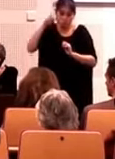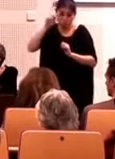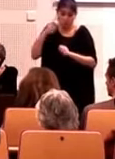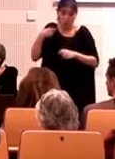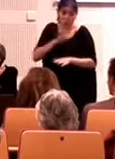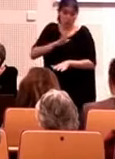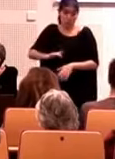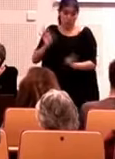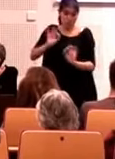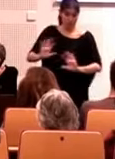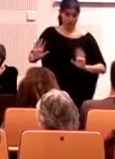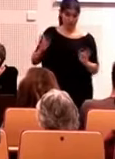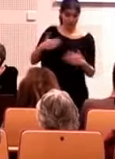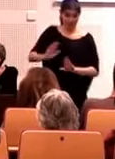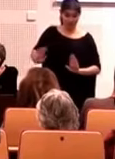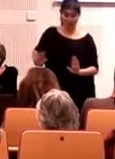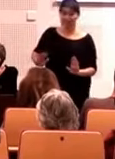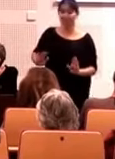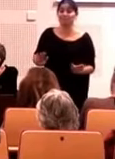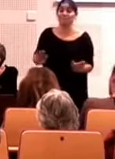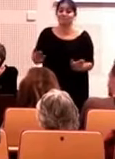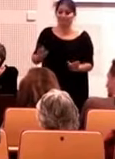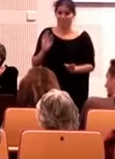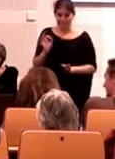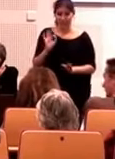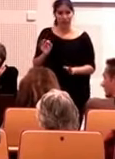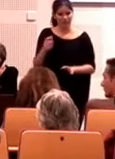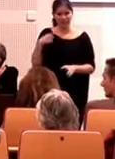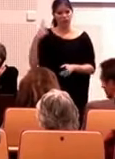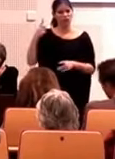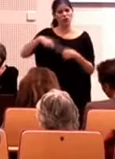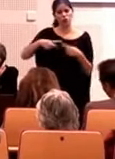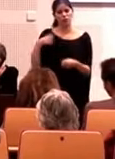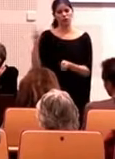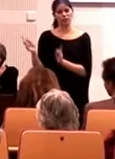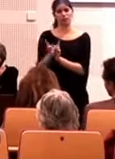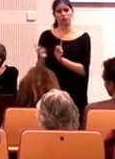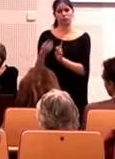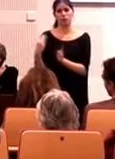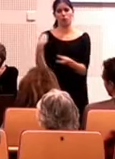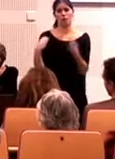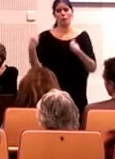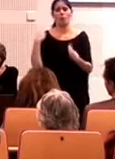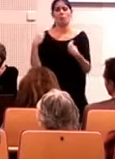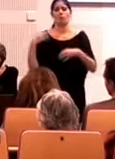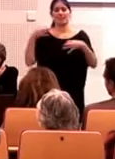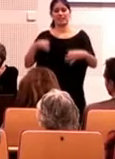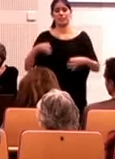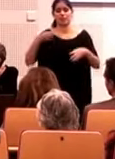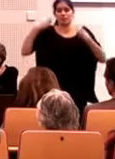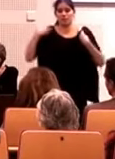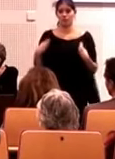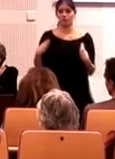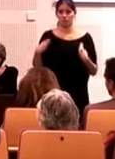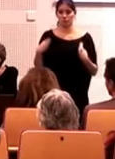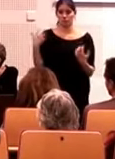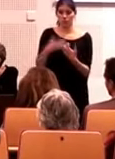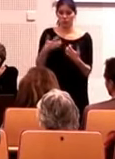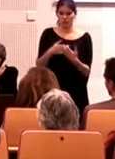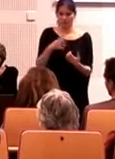ninguna. Es que, de verdad, ¿eh? Esto era constante. Una lucha de... Y yo, pero bueno, ¿por qué por